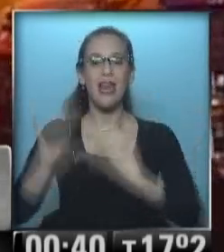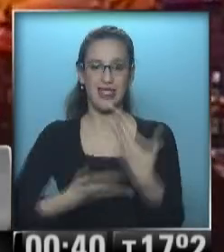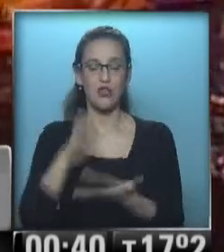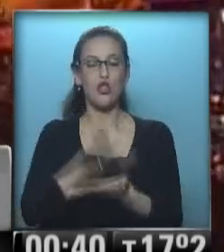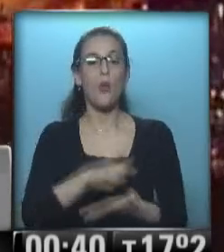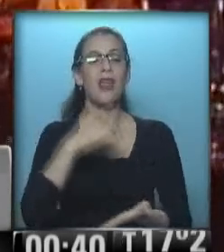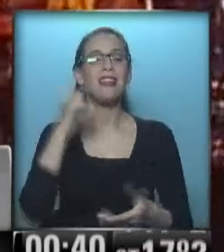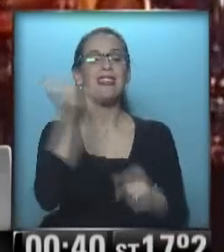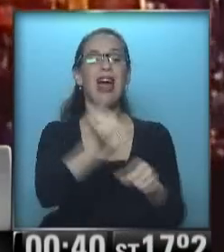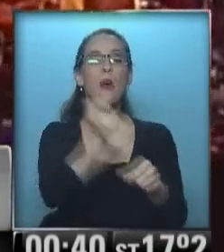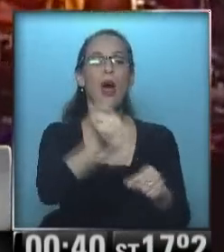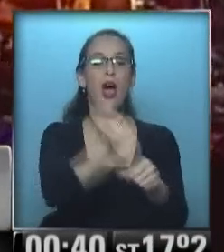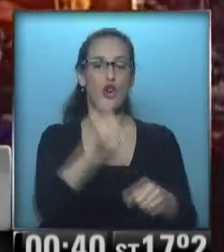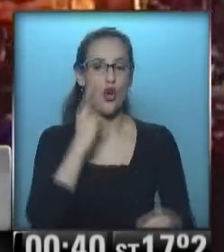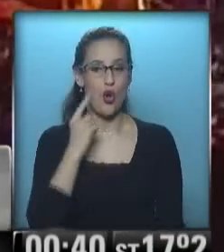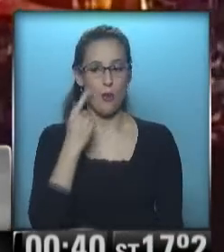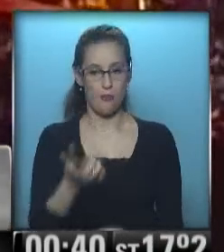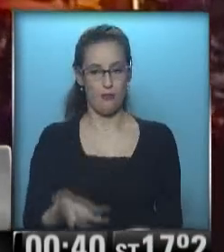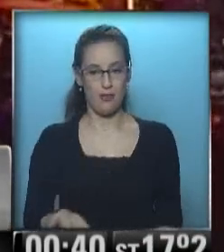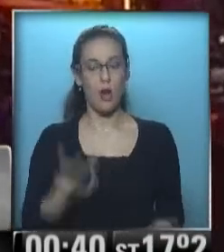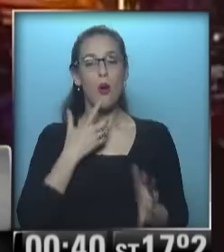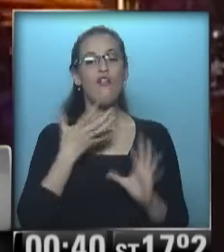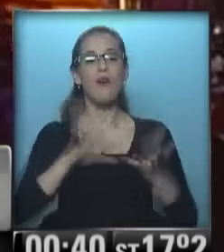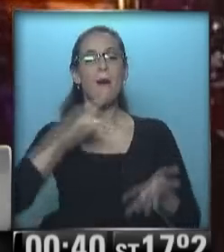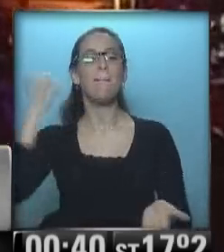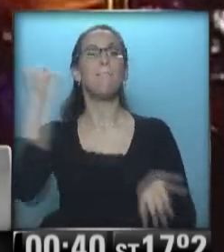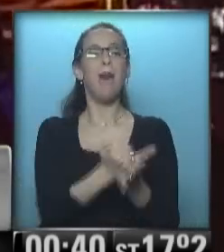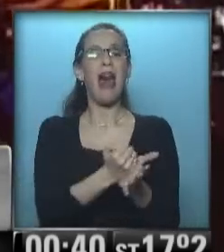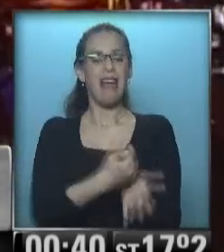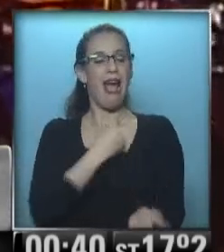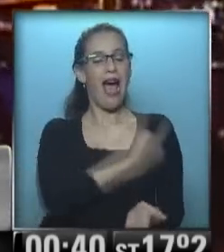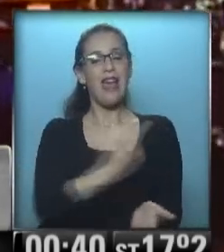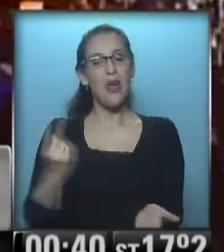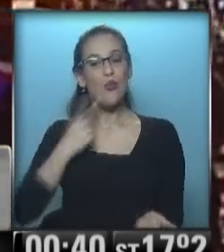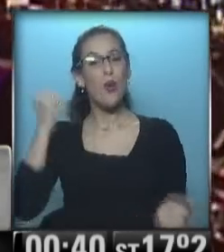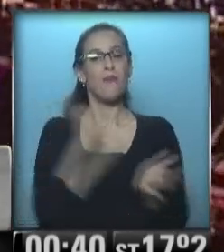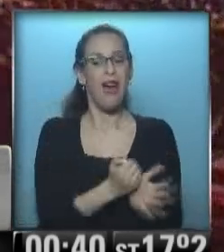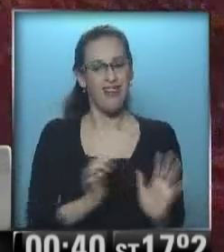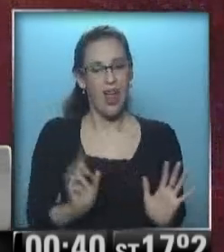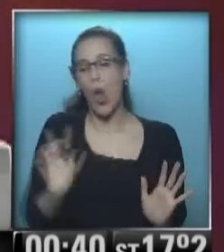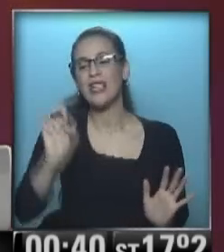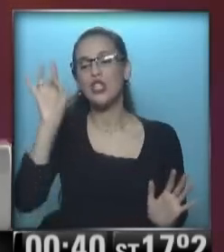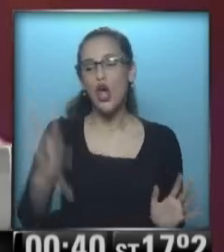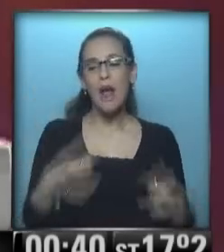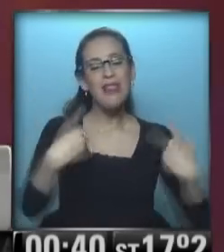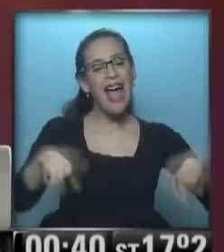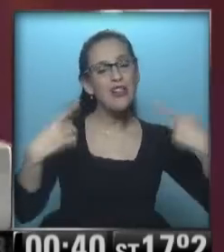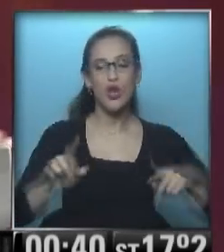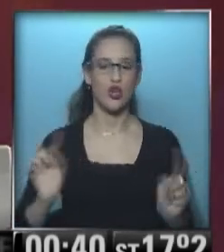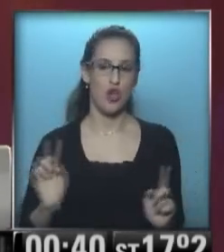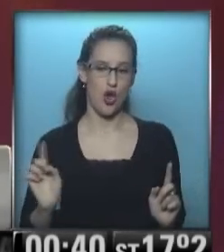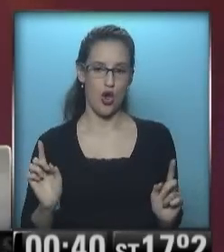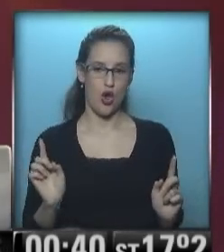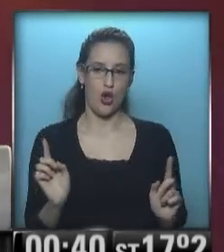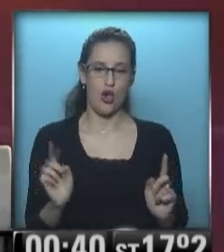artista. Lo que a cada uno le significó. Más allá de las canciones, estamos buscando el temblor. ¿Cuántas veces la